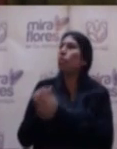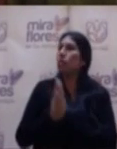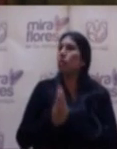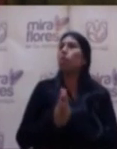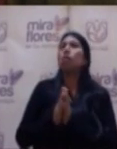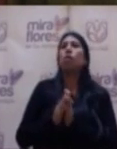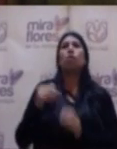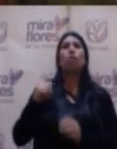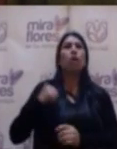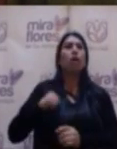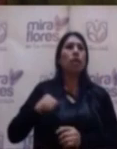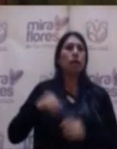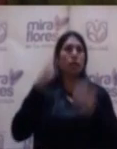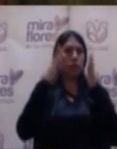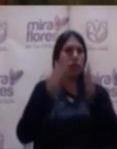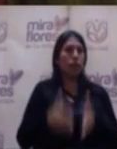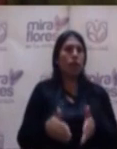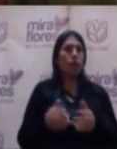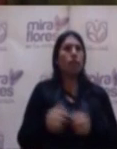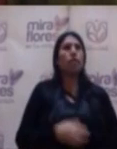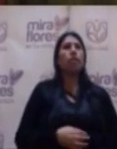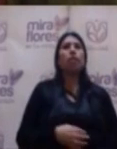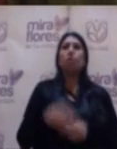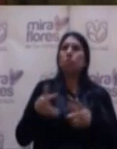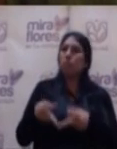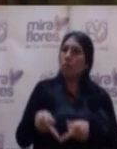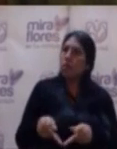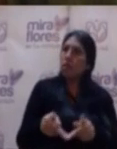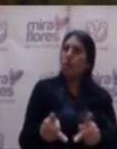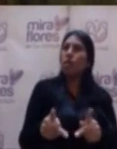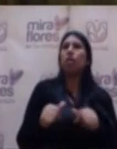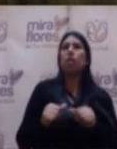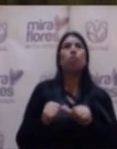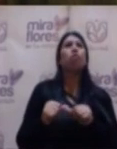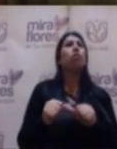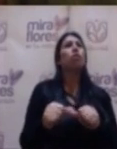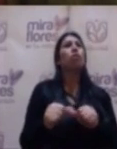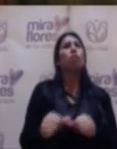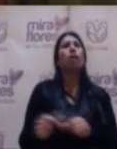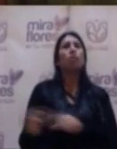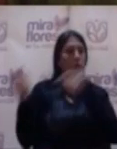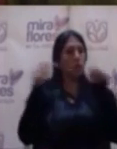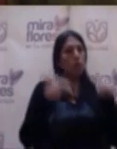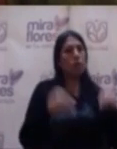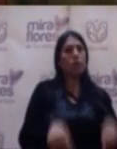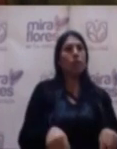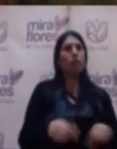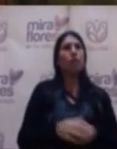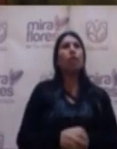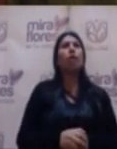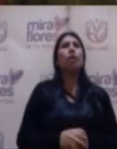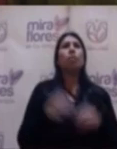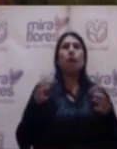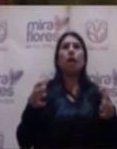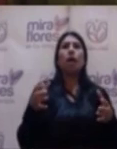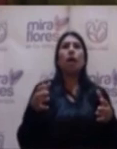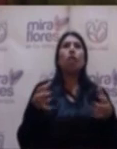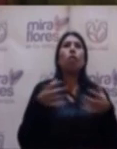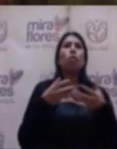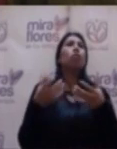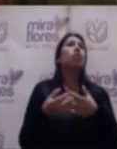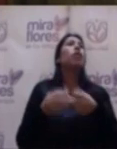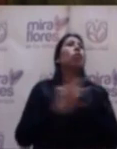la gentileza de permitirme seguir concurriendo al Consejo Distrital de Seguridad